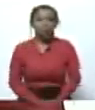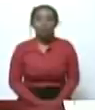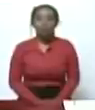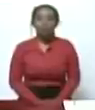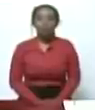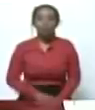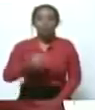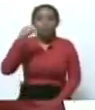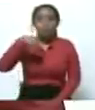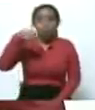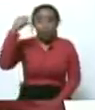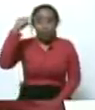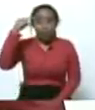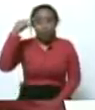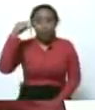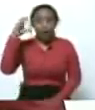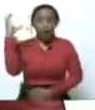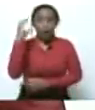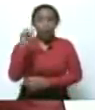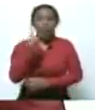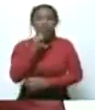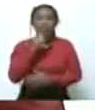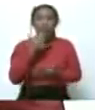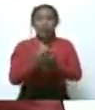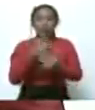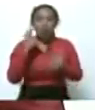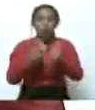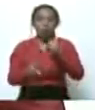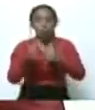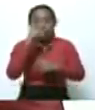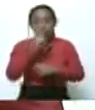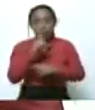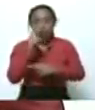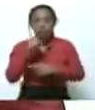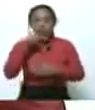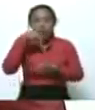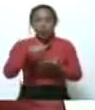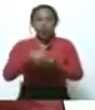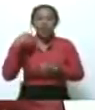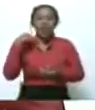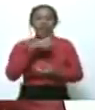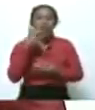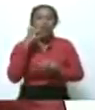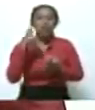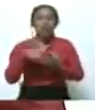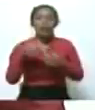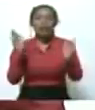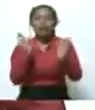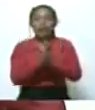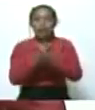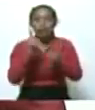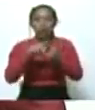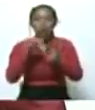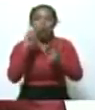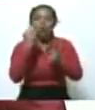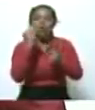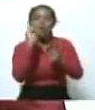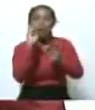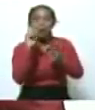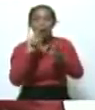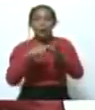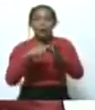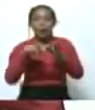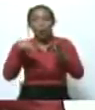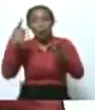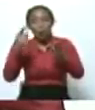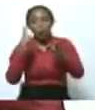Hoy día Colombia, gracias a quienes lo han gobernado en los últimos años, se llama Duque, se llama Santos, se llama Uribe, se llama Pastrana,